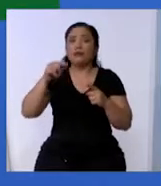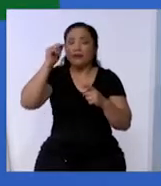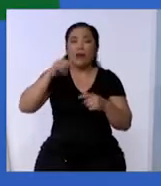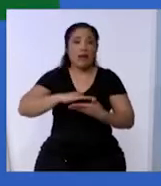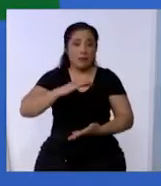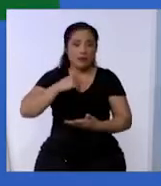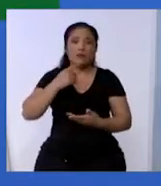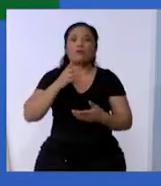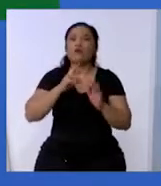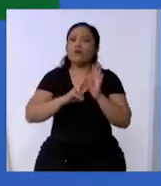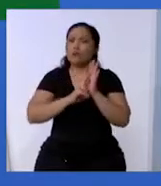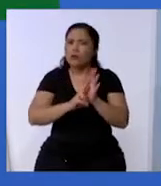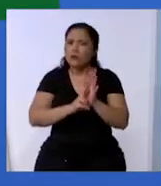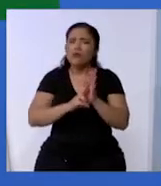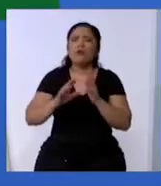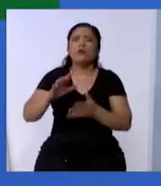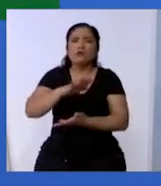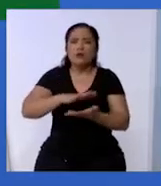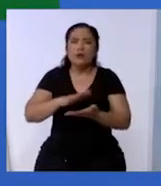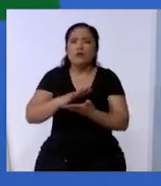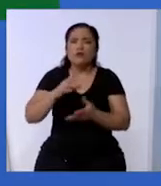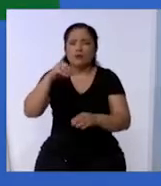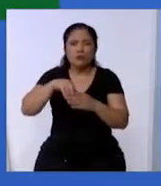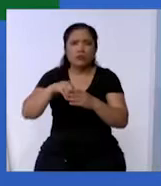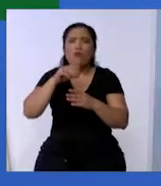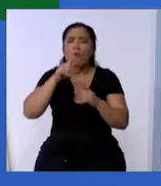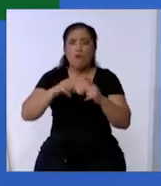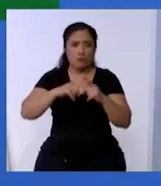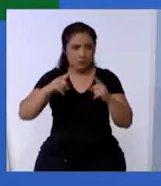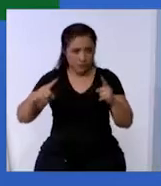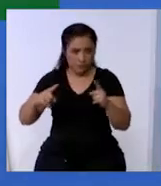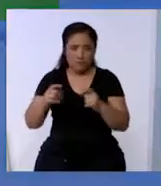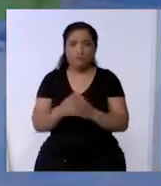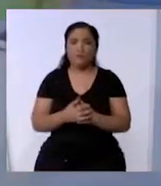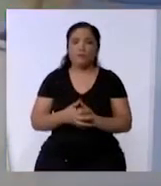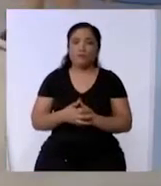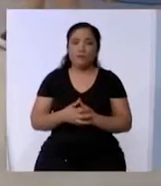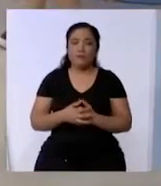situaciones problemáticas sencillas referidas a la corriente eléctrica. Muy bien, profe.